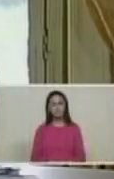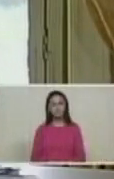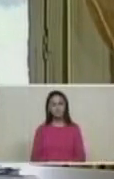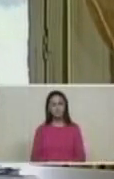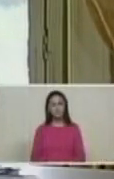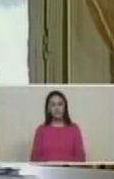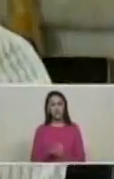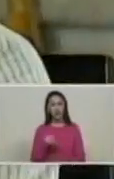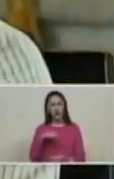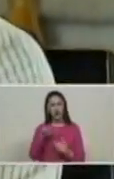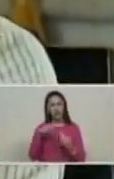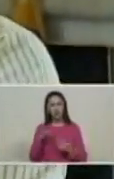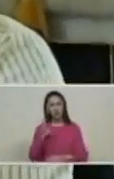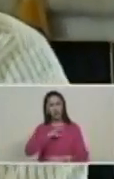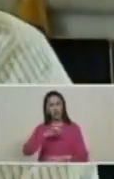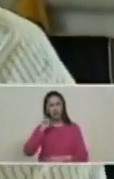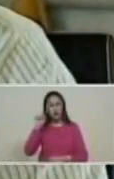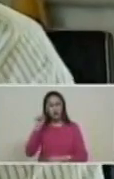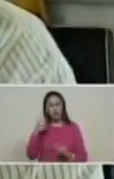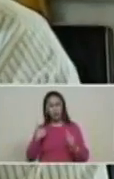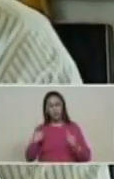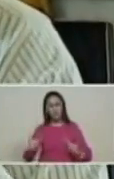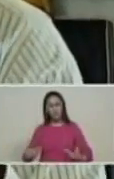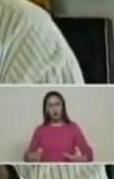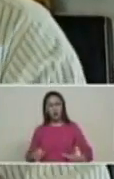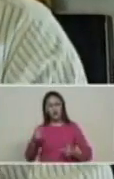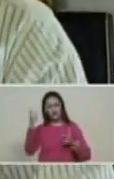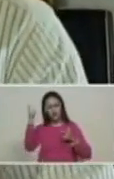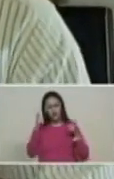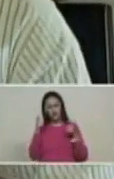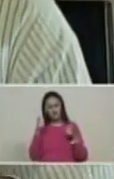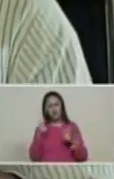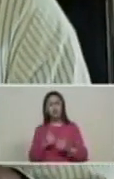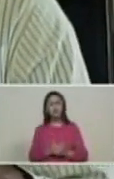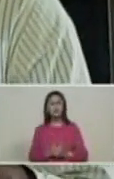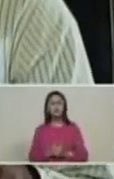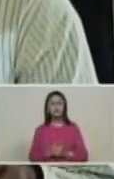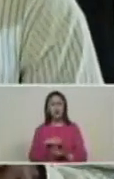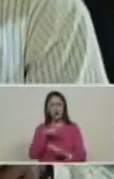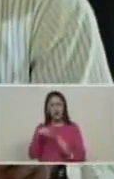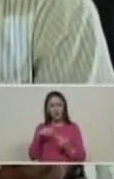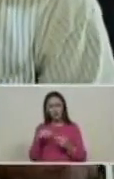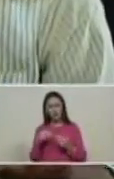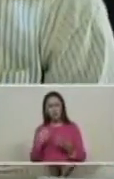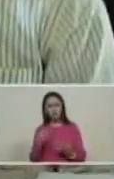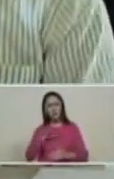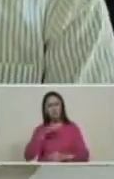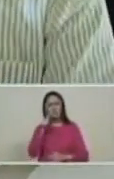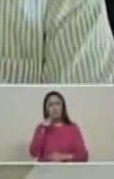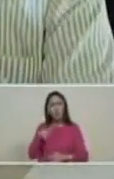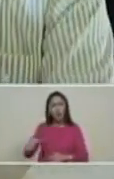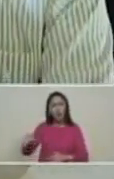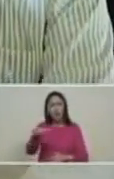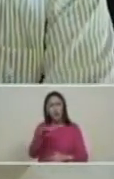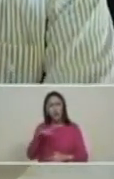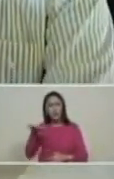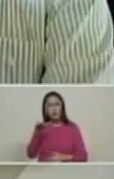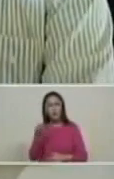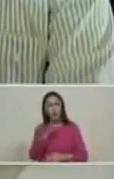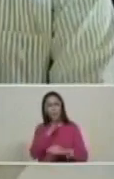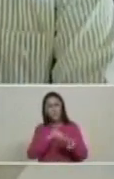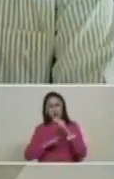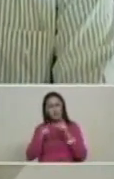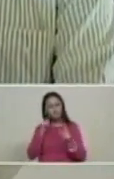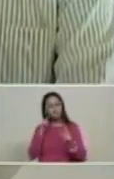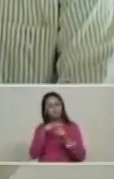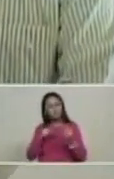humanista, cristiana, chavista, bolivariana, una revolución de pueblo, una revolución de los humildes, para los humildes